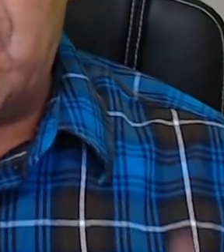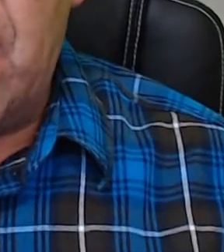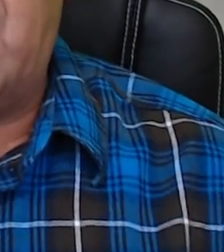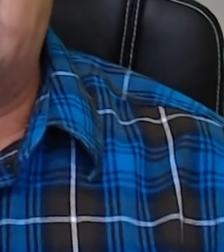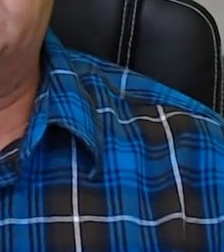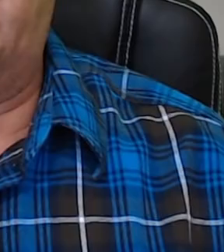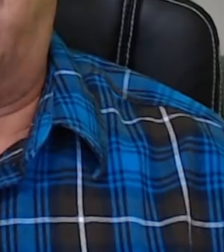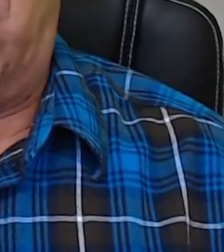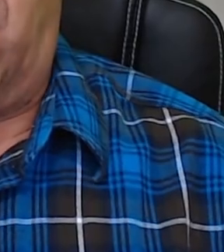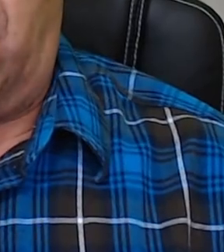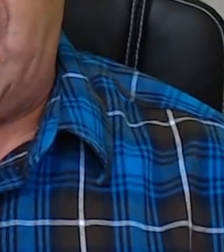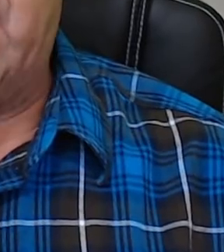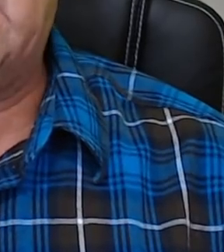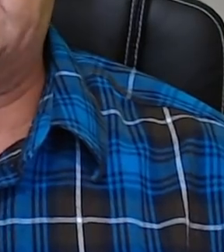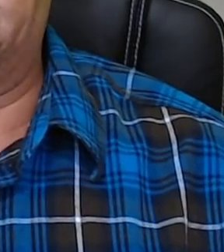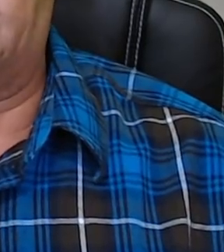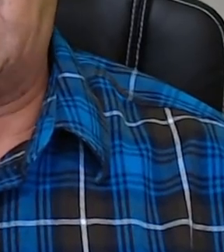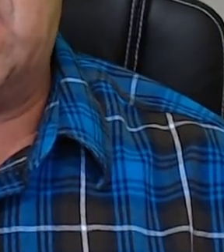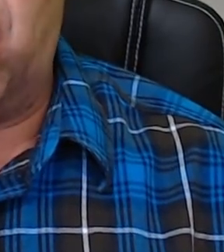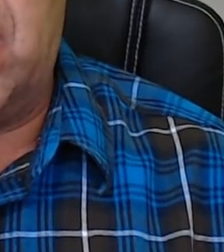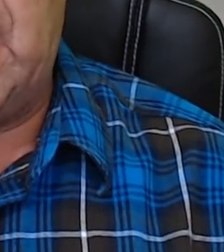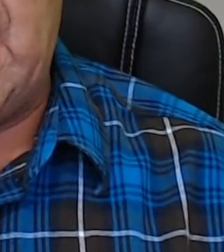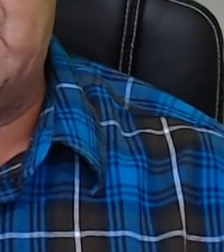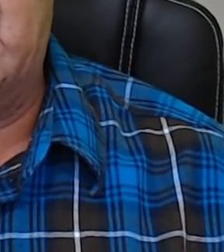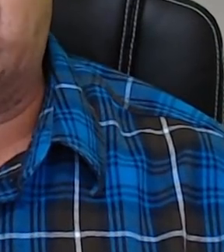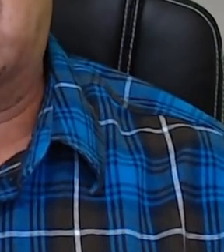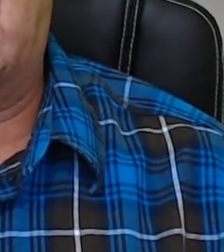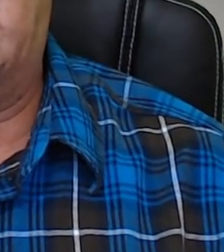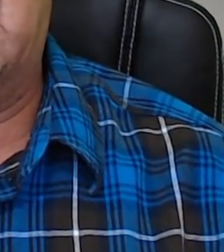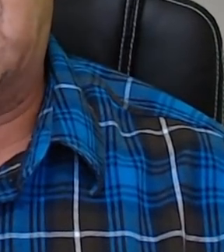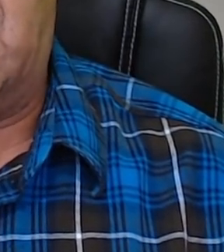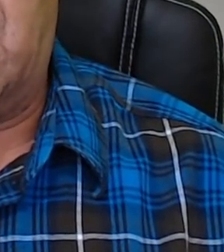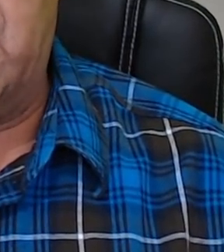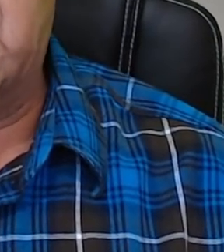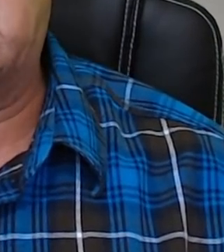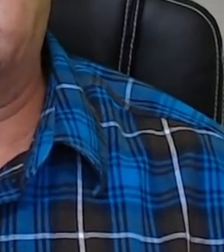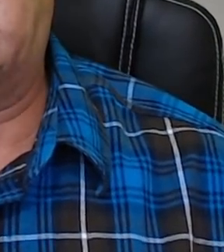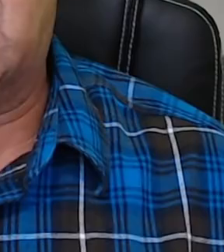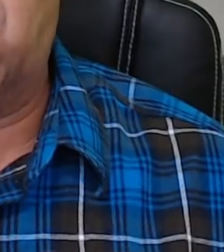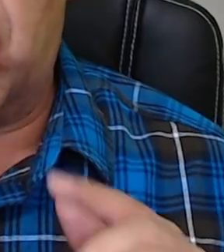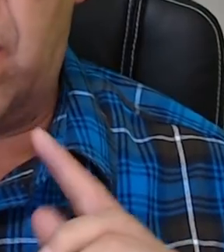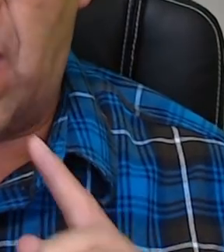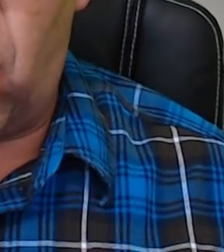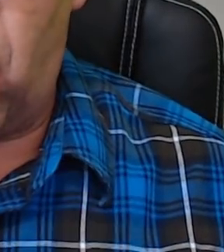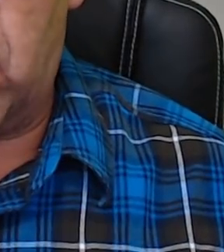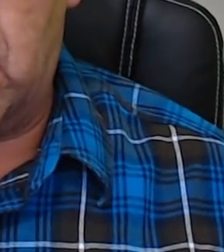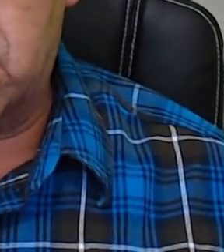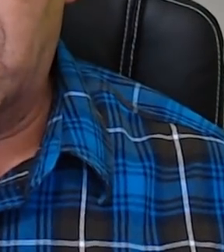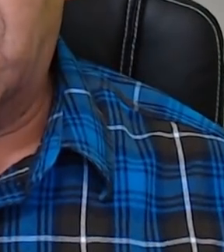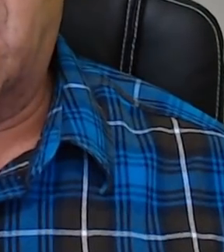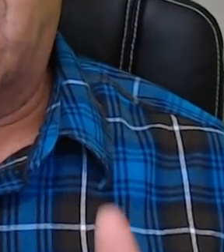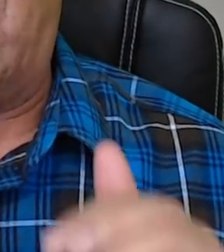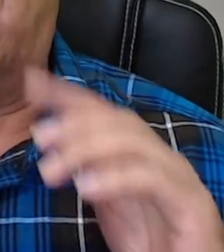Vamos a ver qué dice el pueblo ante estas declaraciones que hacen estos de la derecha, ante estas declaraciones de Marco